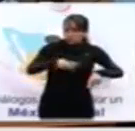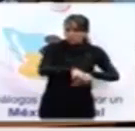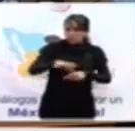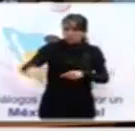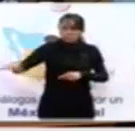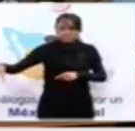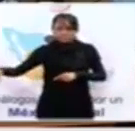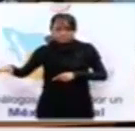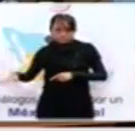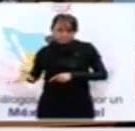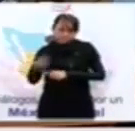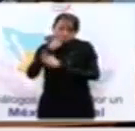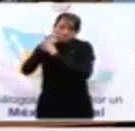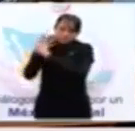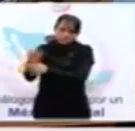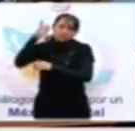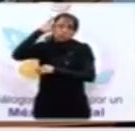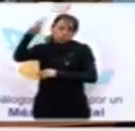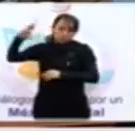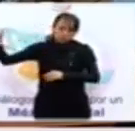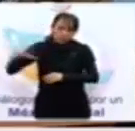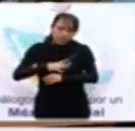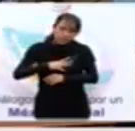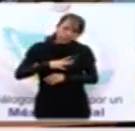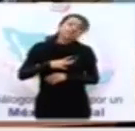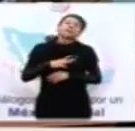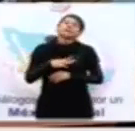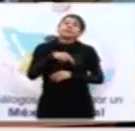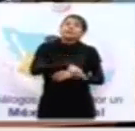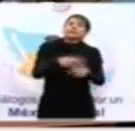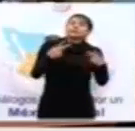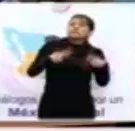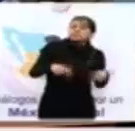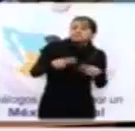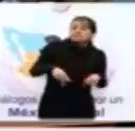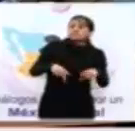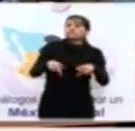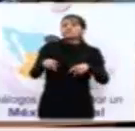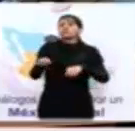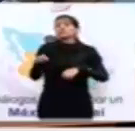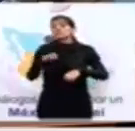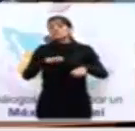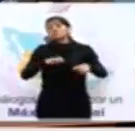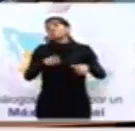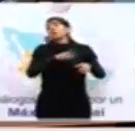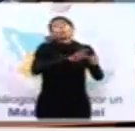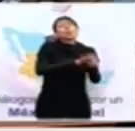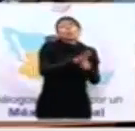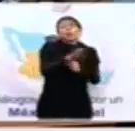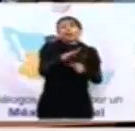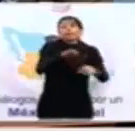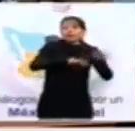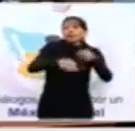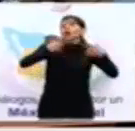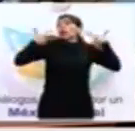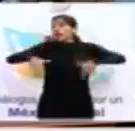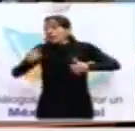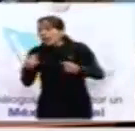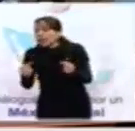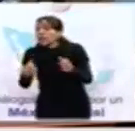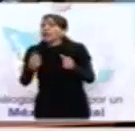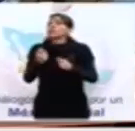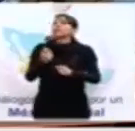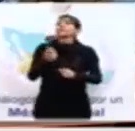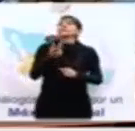Y uno de los elementos importantes, toda la agroindustria de este país, toda la agroindustria, llámese de la leche, llámese de las hortalizas, del tequila,